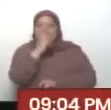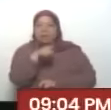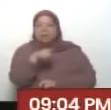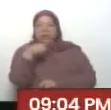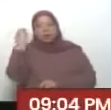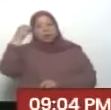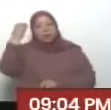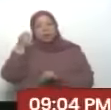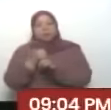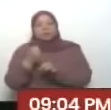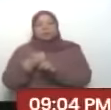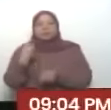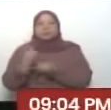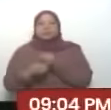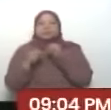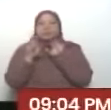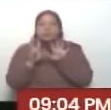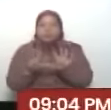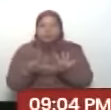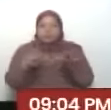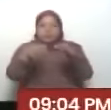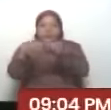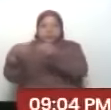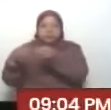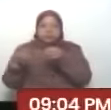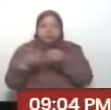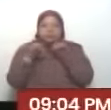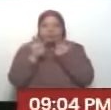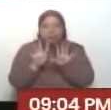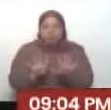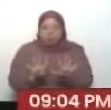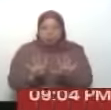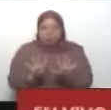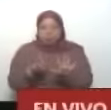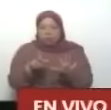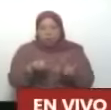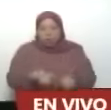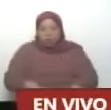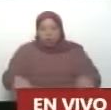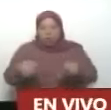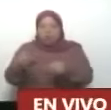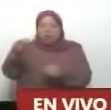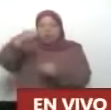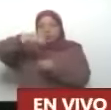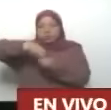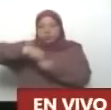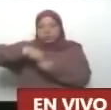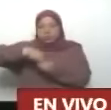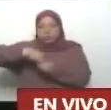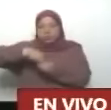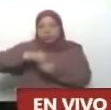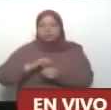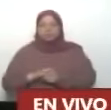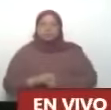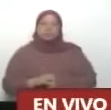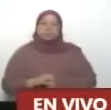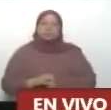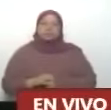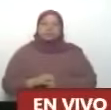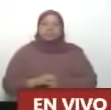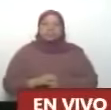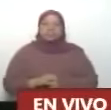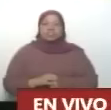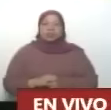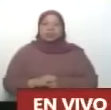presidente, que se creó 8 comandos de las, en las 9 áreas. Y esos 8 comandos... Al interno, a lo interno, trabajadores. Al 8 comandos. 8 comandos nada